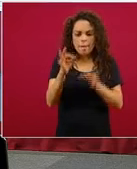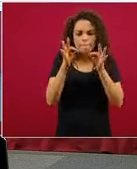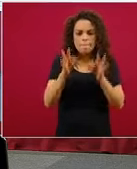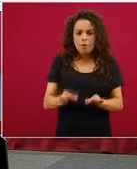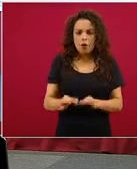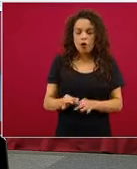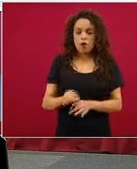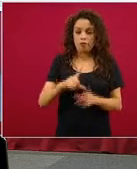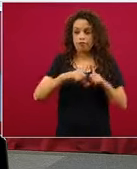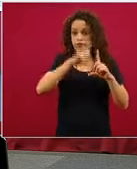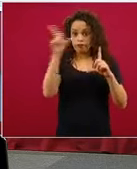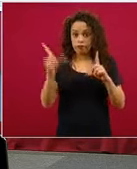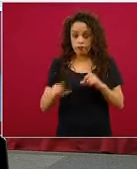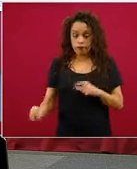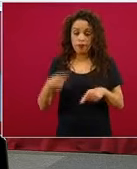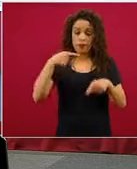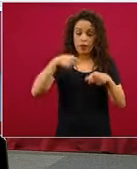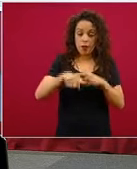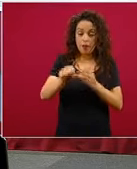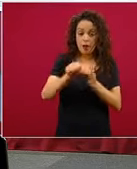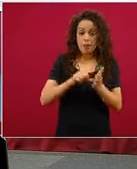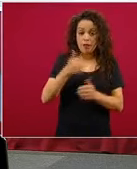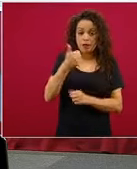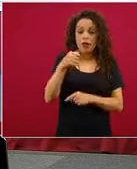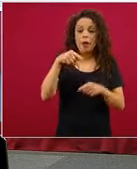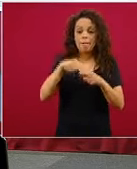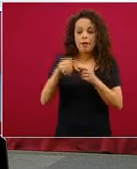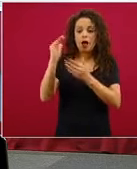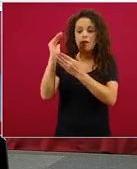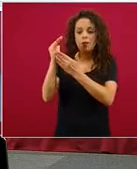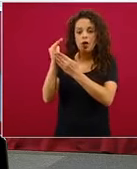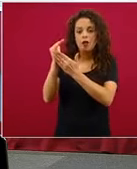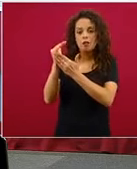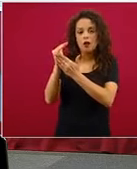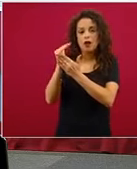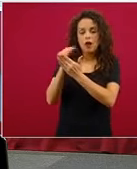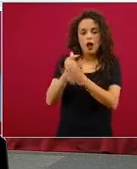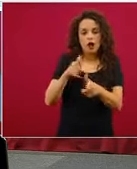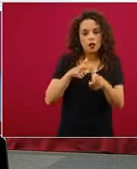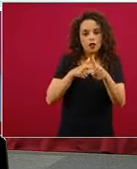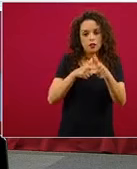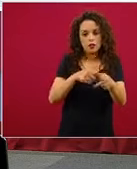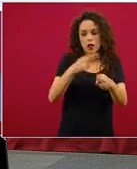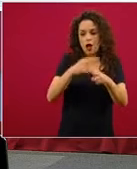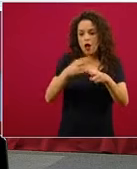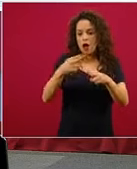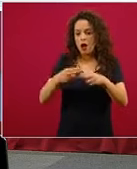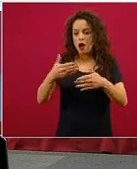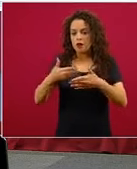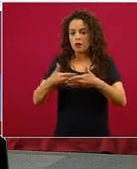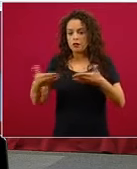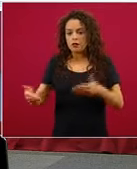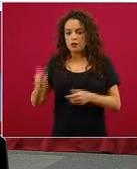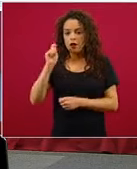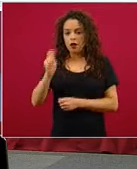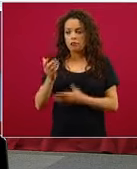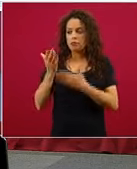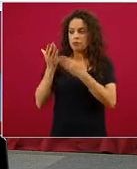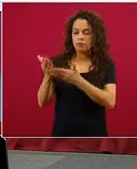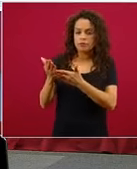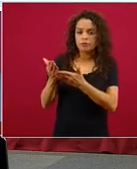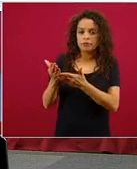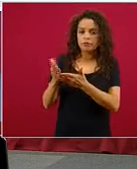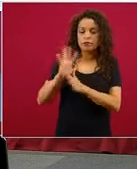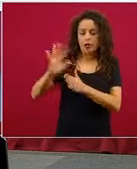agosto empezamos con una tendencia descendente continua hasta llegar a un punto de